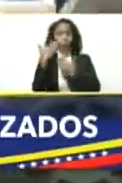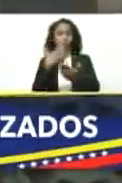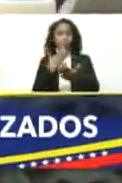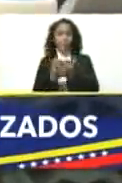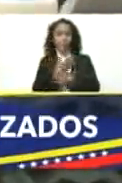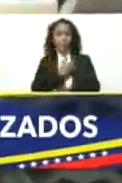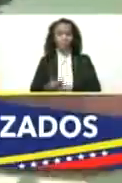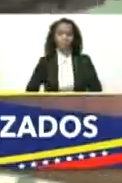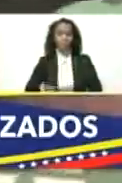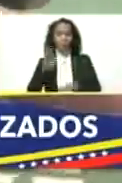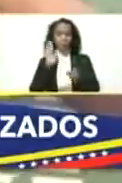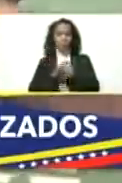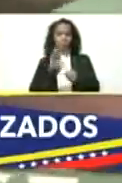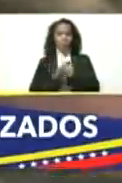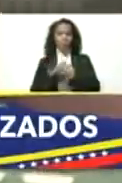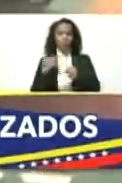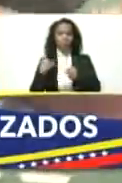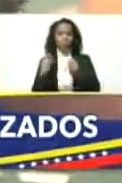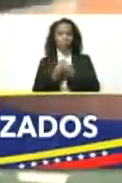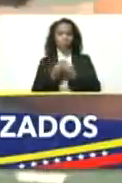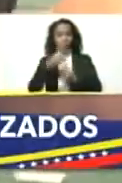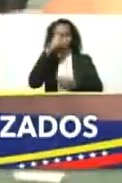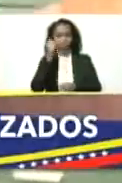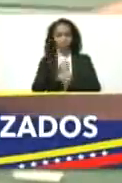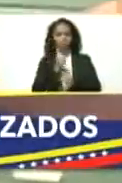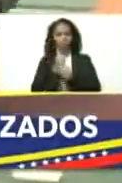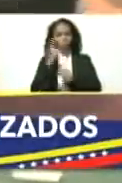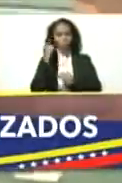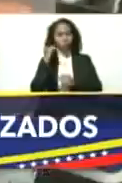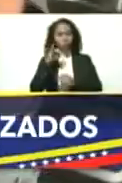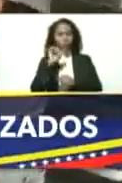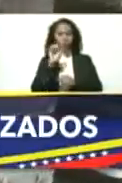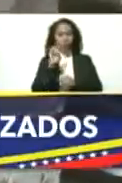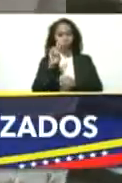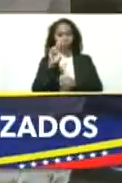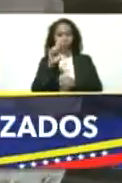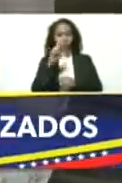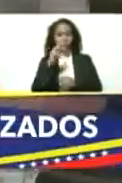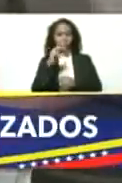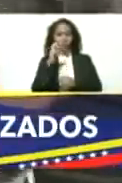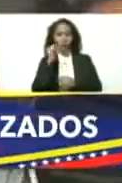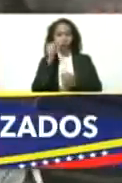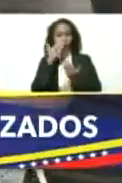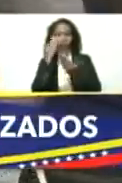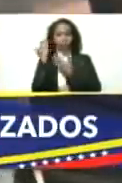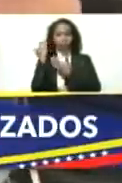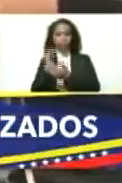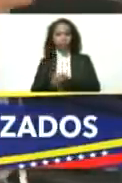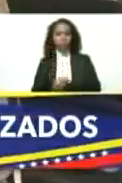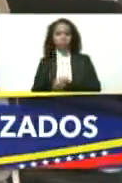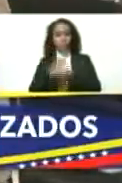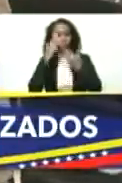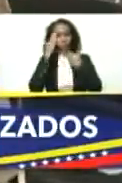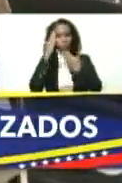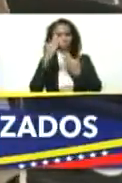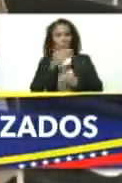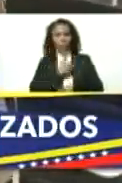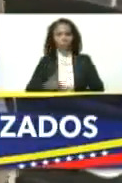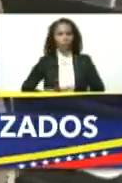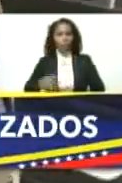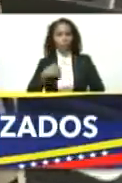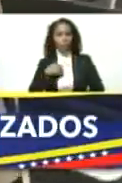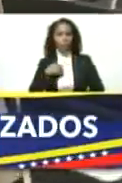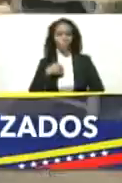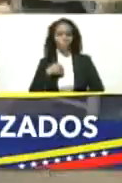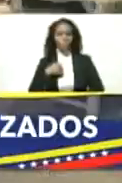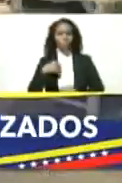presidente. Le hago el pase a nuestra compañera de trabajo, Yulimar Pineda. Saludos, presidente. Mi nombre es Yulimar